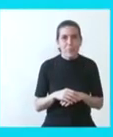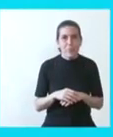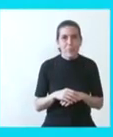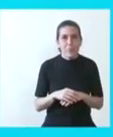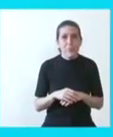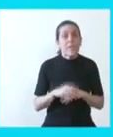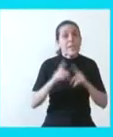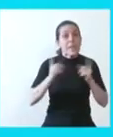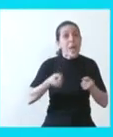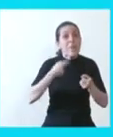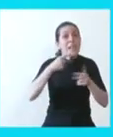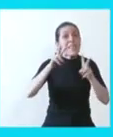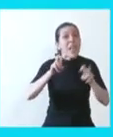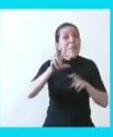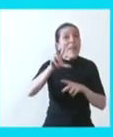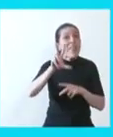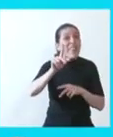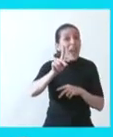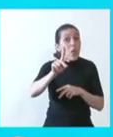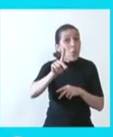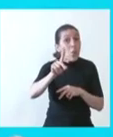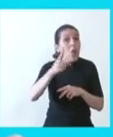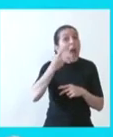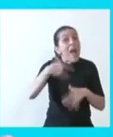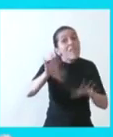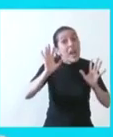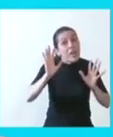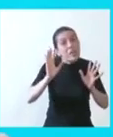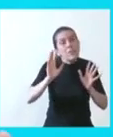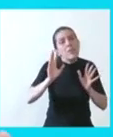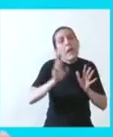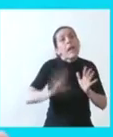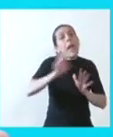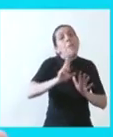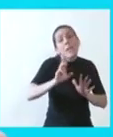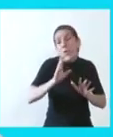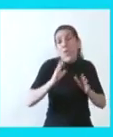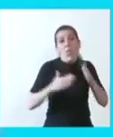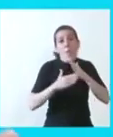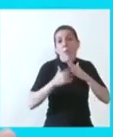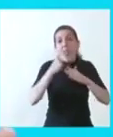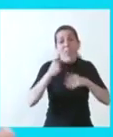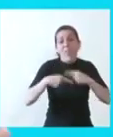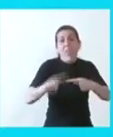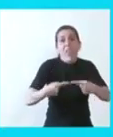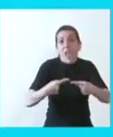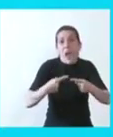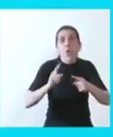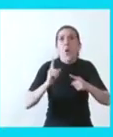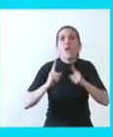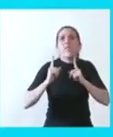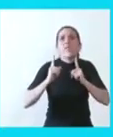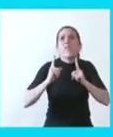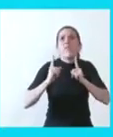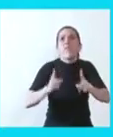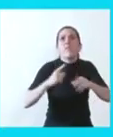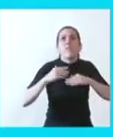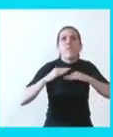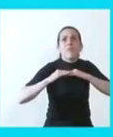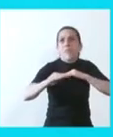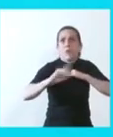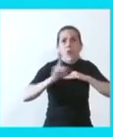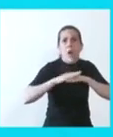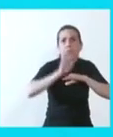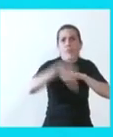Y respecto a lo del 31, veremos. Vuelvo a repetir, esto es dinámico, no es algo estático, es algo muy dinámico. Como es algo